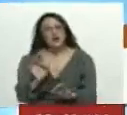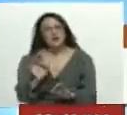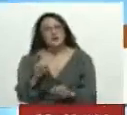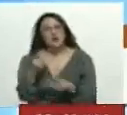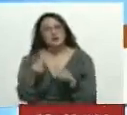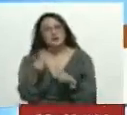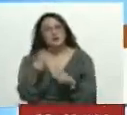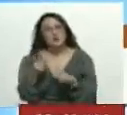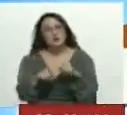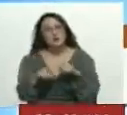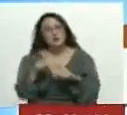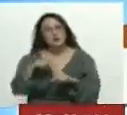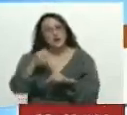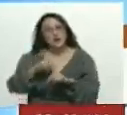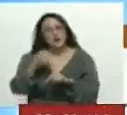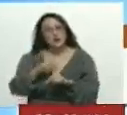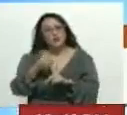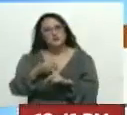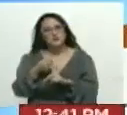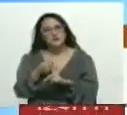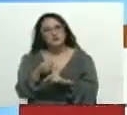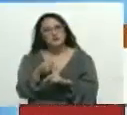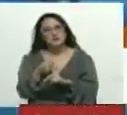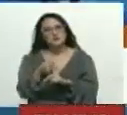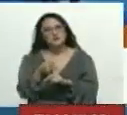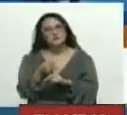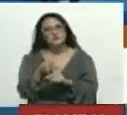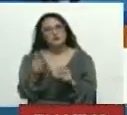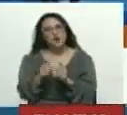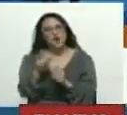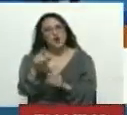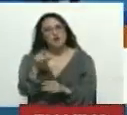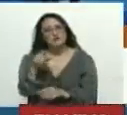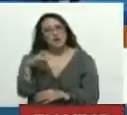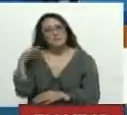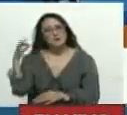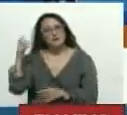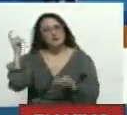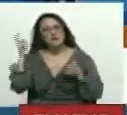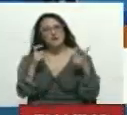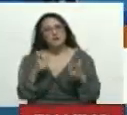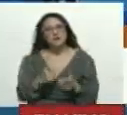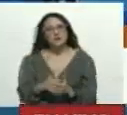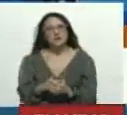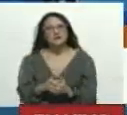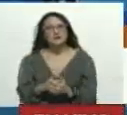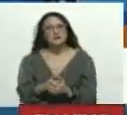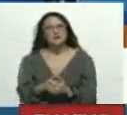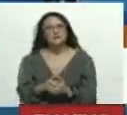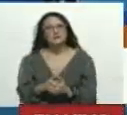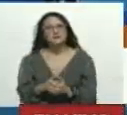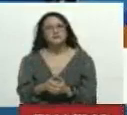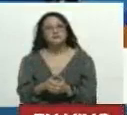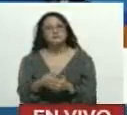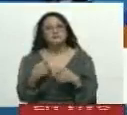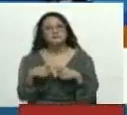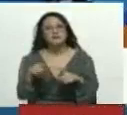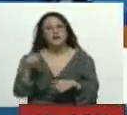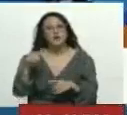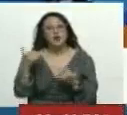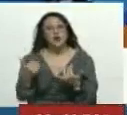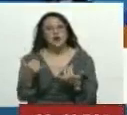muchas luchas continentales con ese espíritu chavista no pero aquí el tema